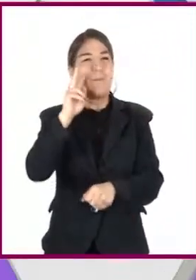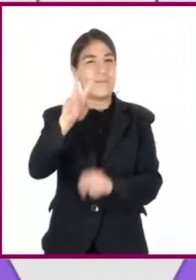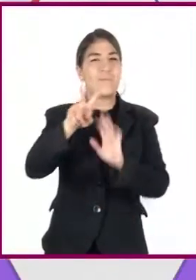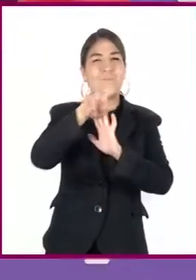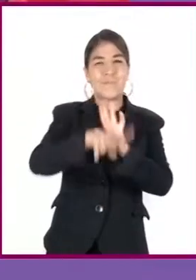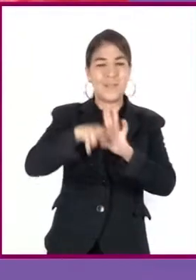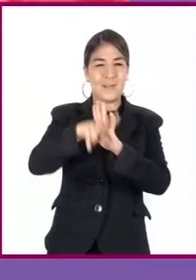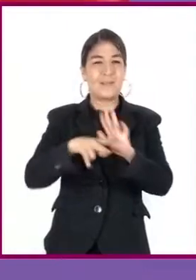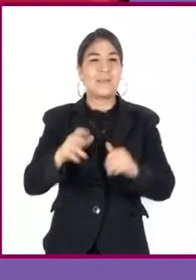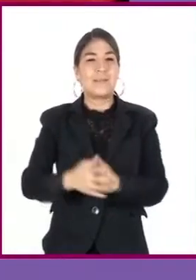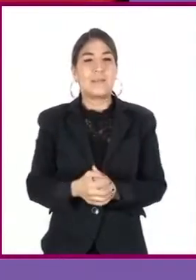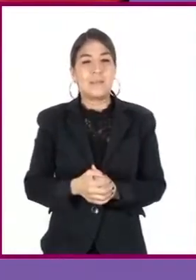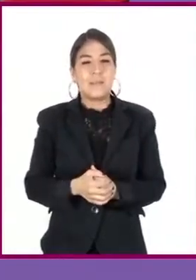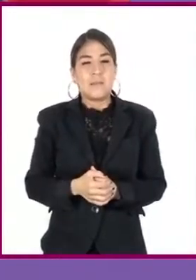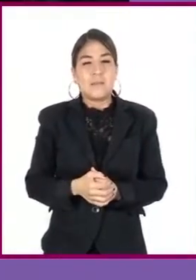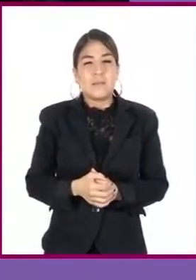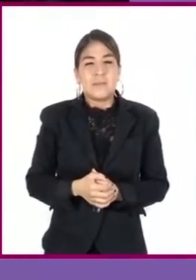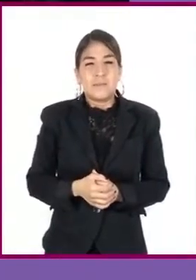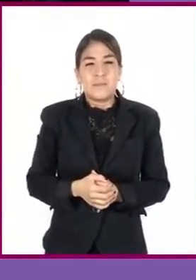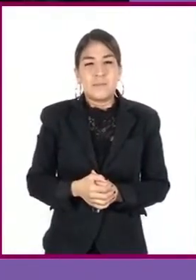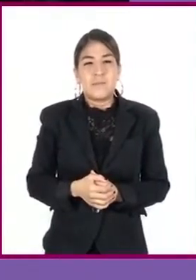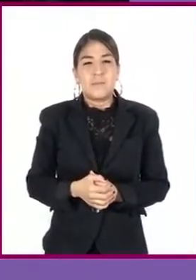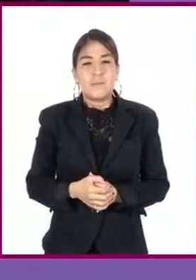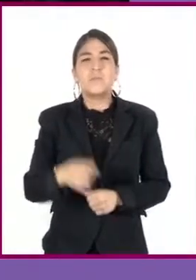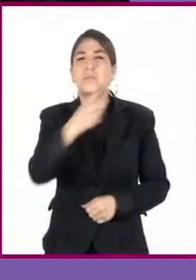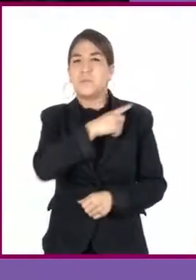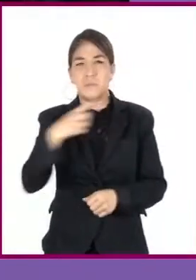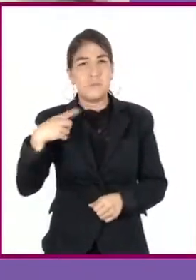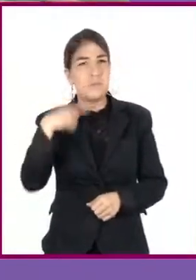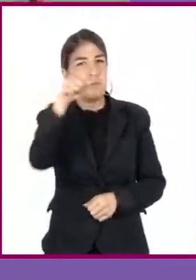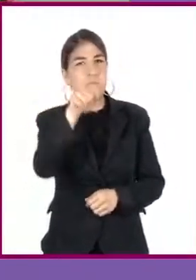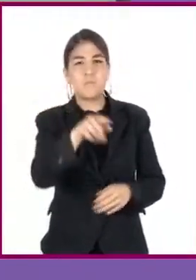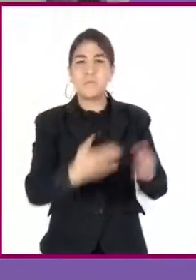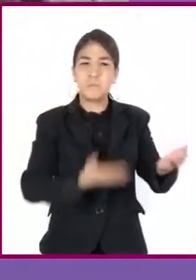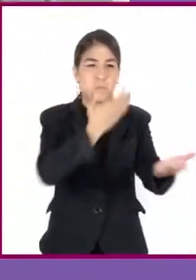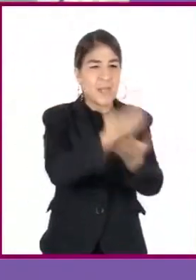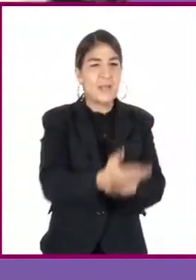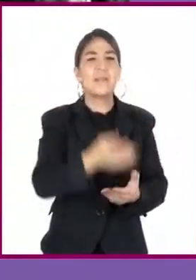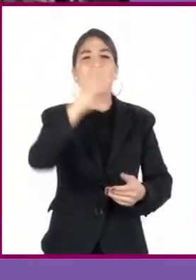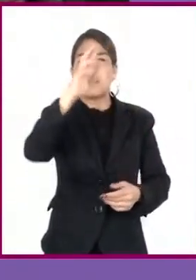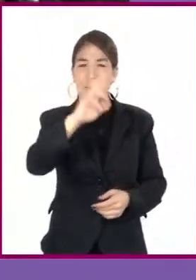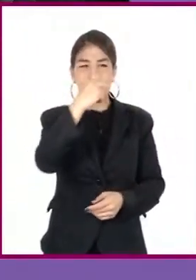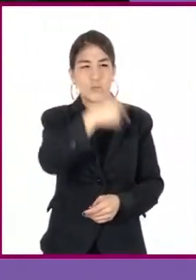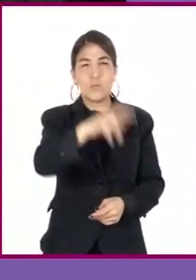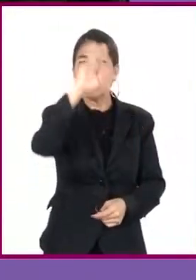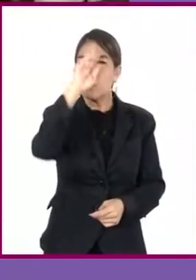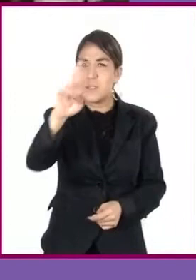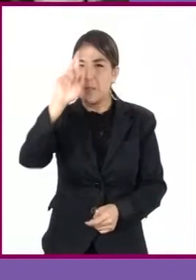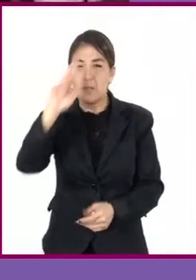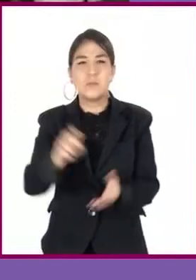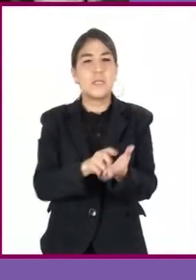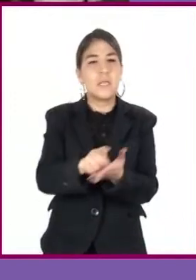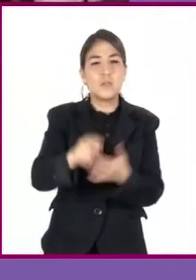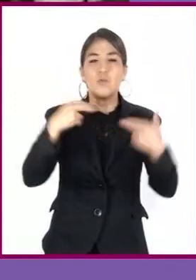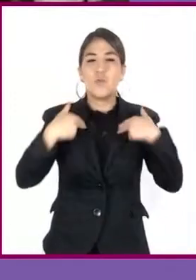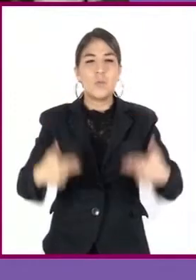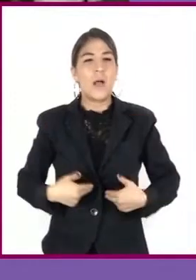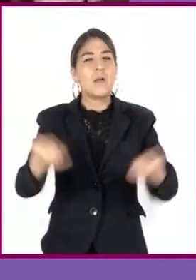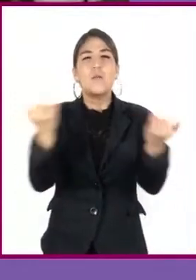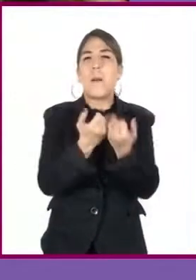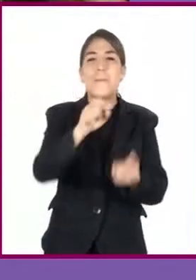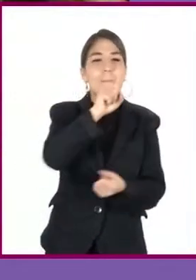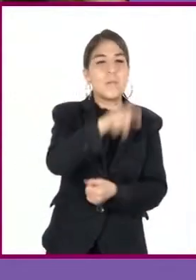video. Exigir el respeto por los derechos humanos de otros es pedir respeto por los propios. Es otra manera